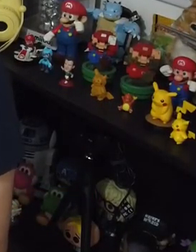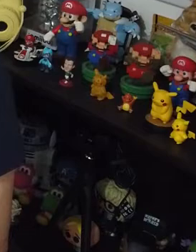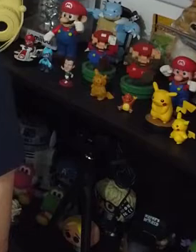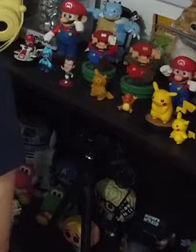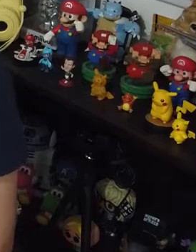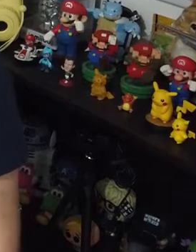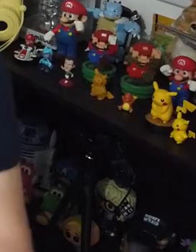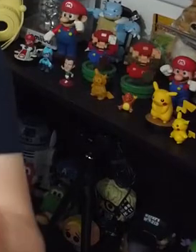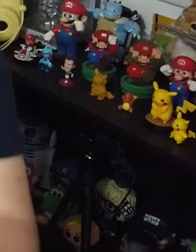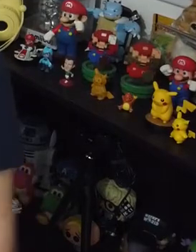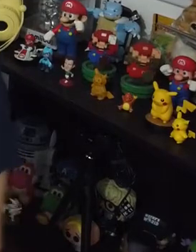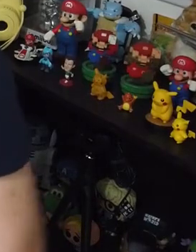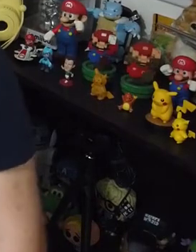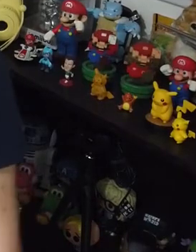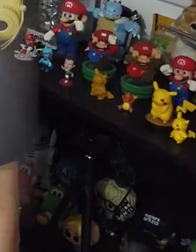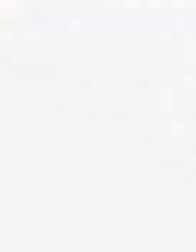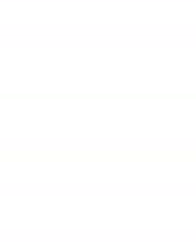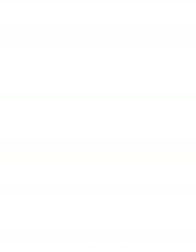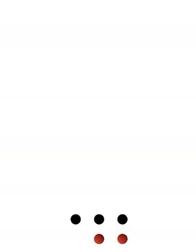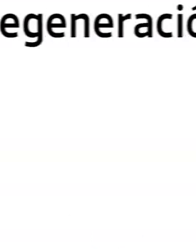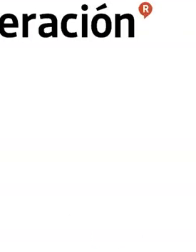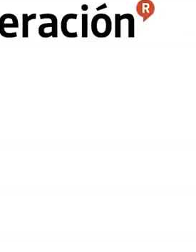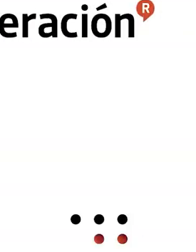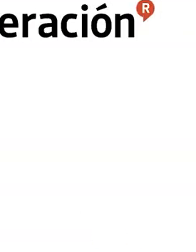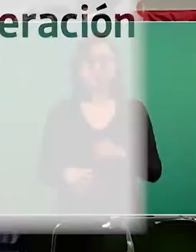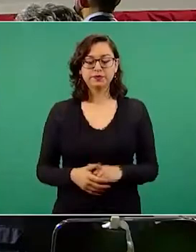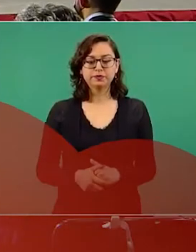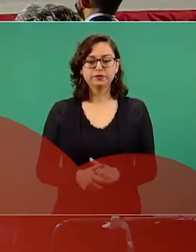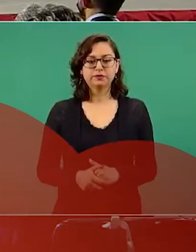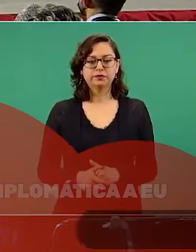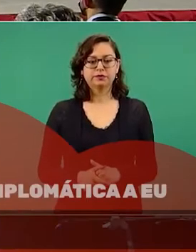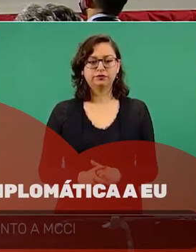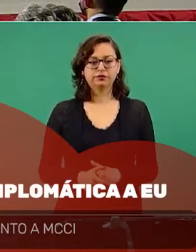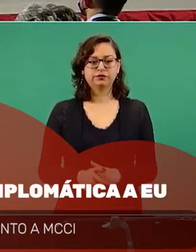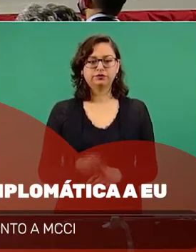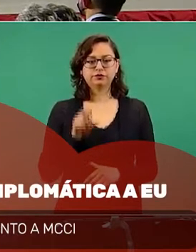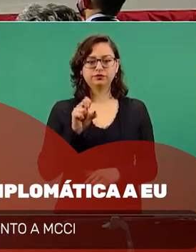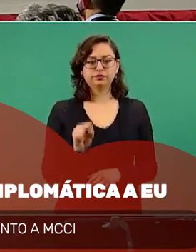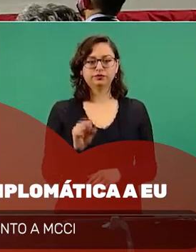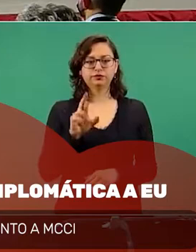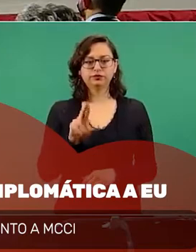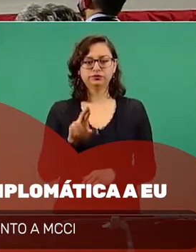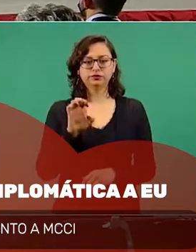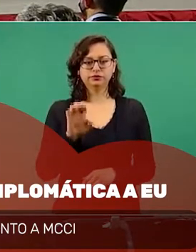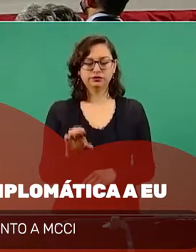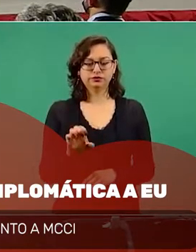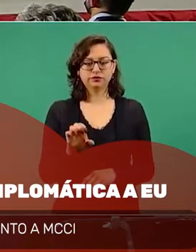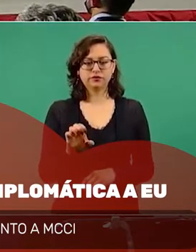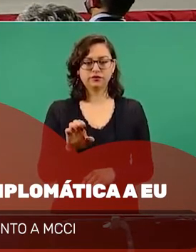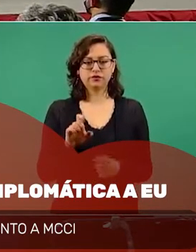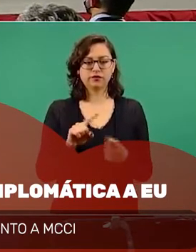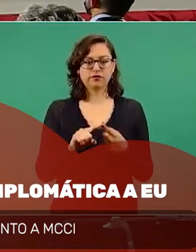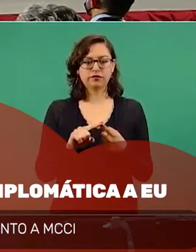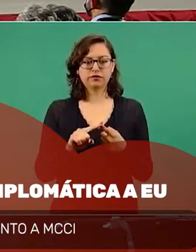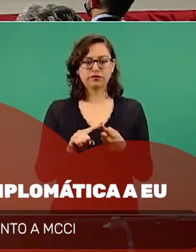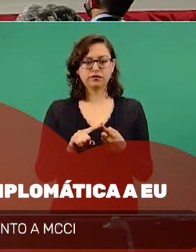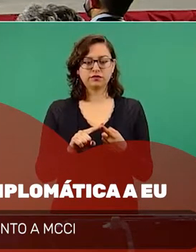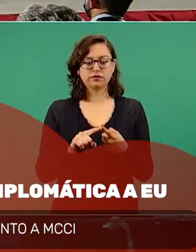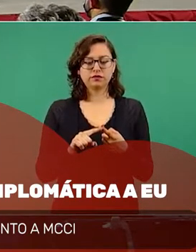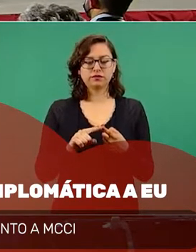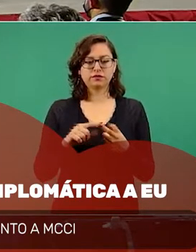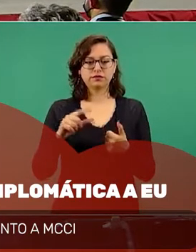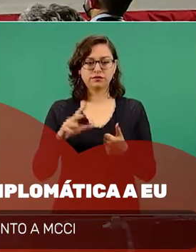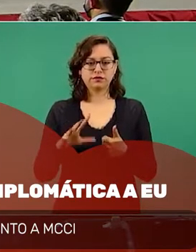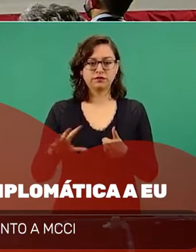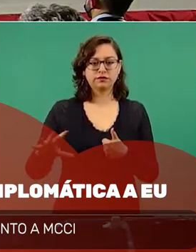la Embajada de Estados Unidos. Esto fue lo que comentó. El presidente Andrés Manuel López Obrador envió una nota diplomática al gobierno de los Estados Unidos